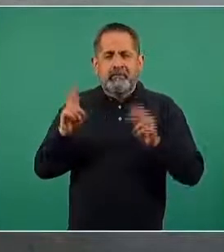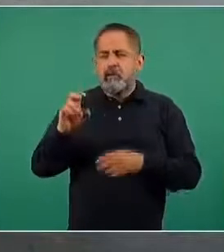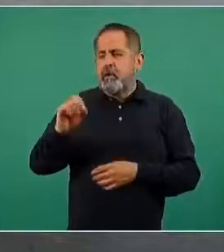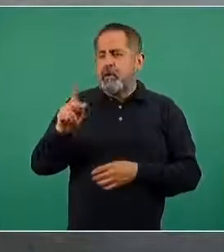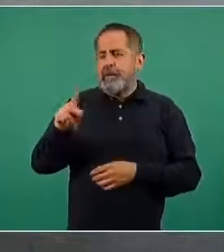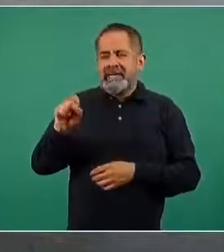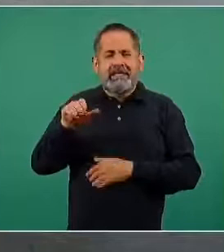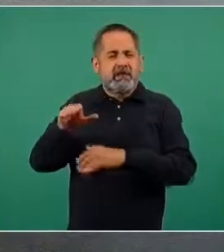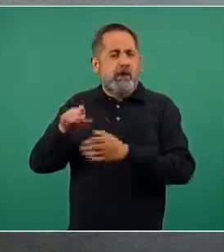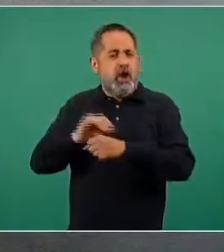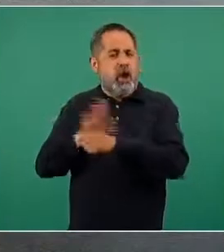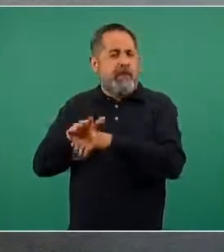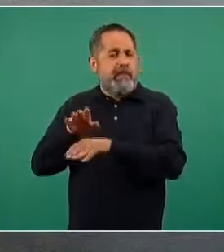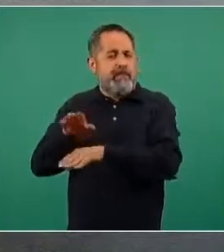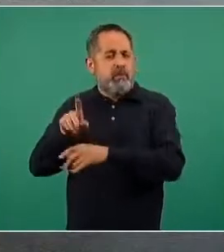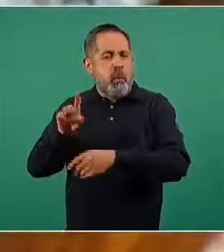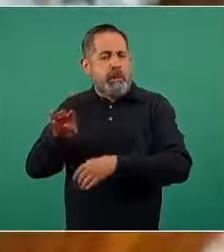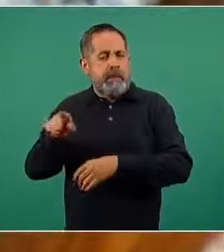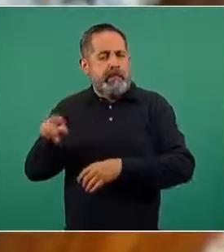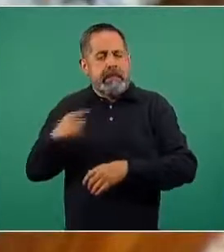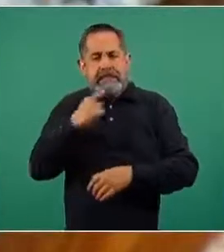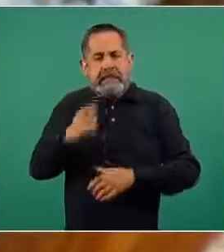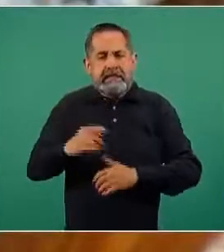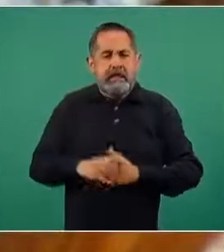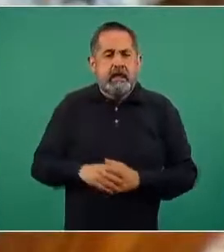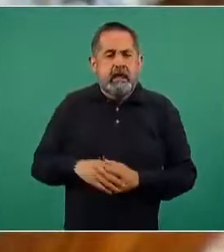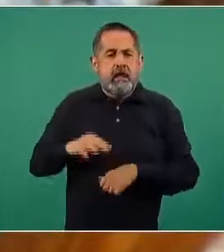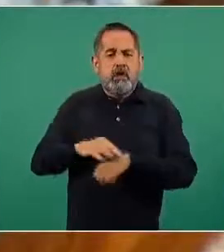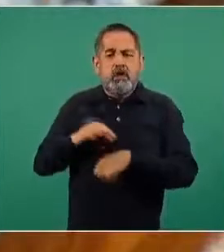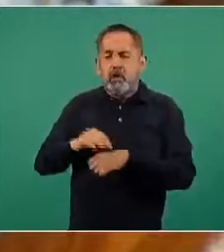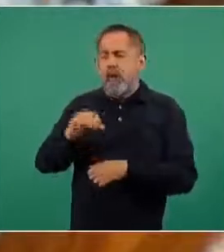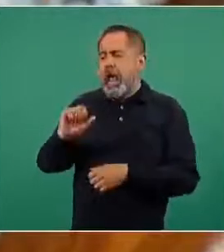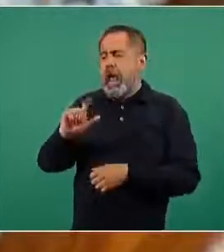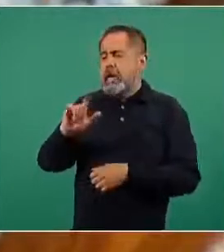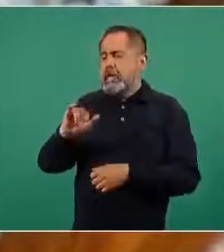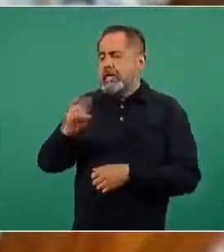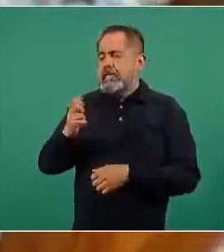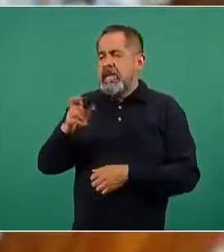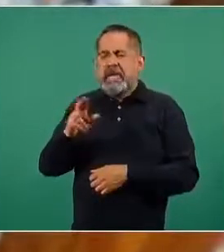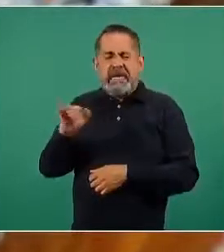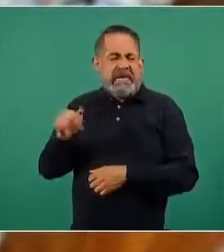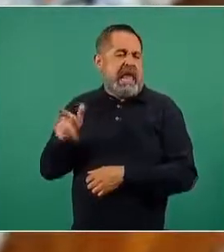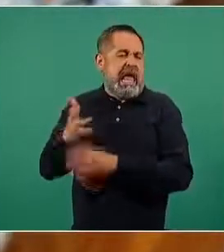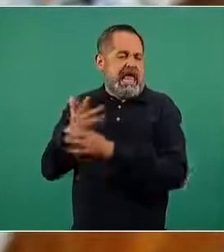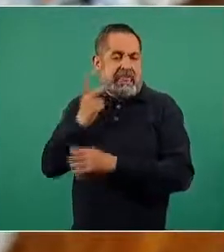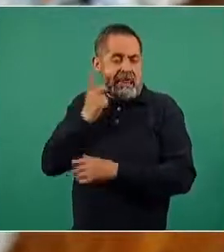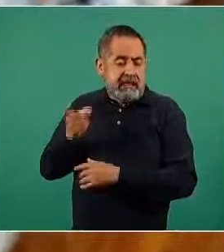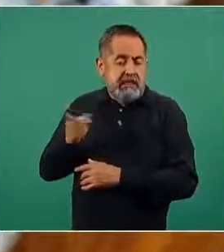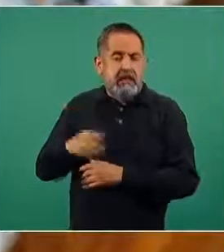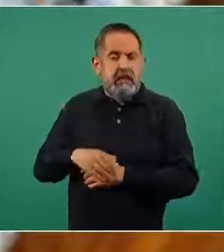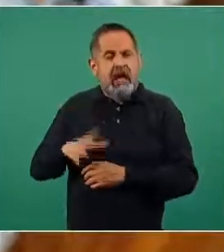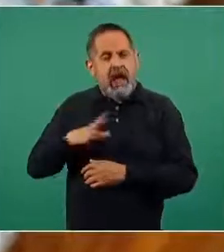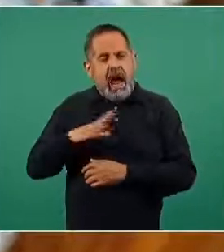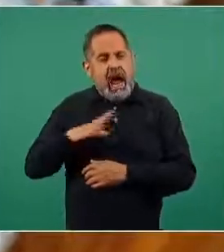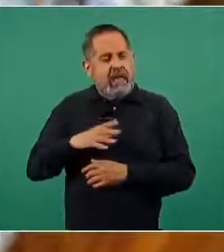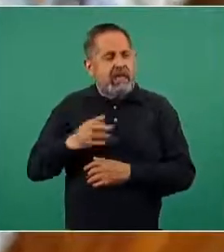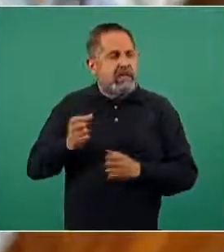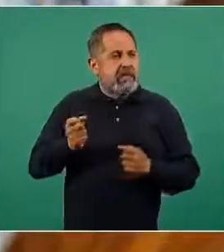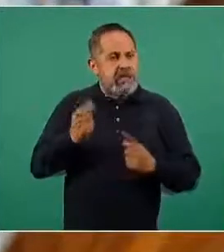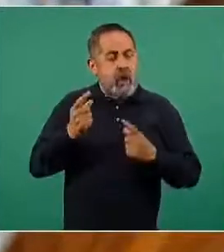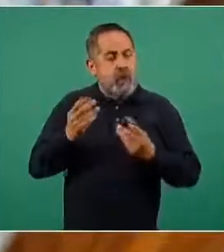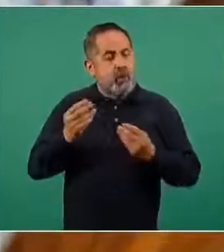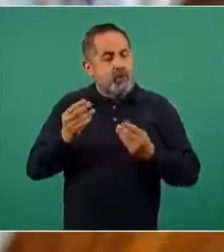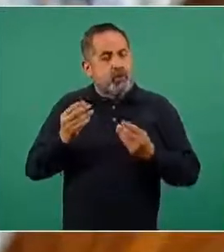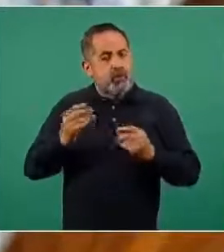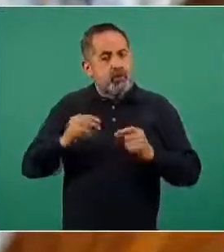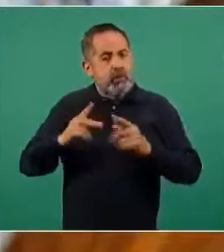OPS sobre COVID-19, comentaba el doctor Alighieri sobre que hay una tasa alta